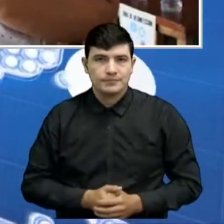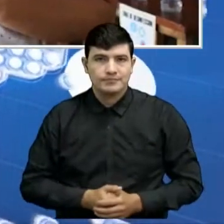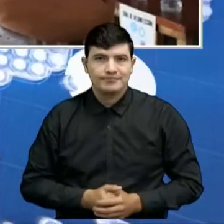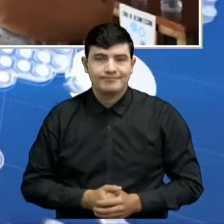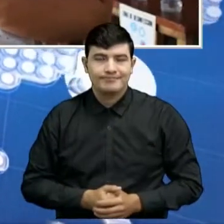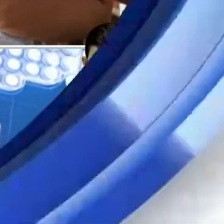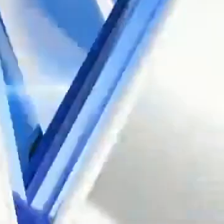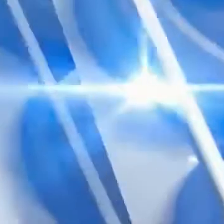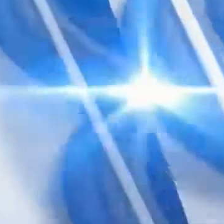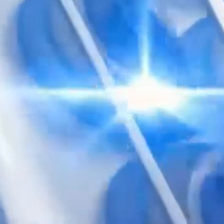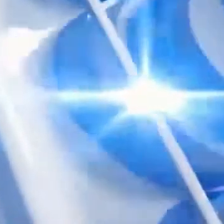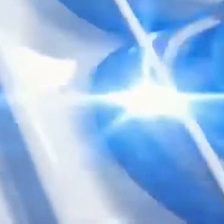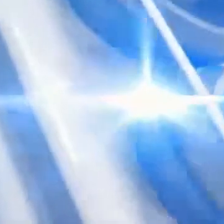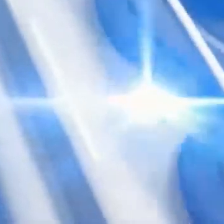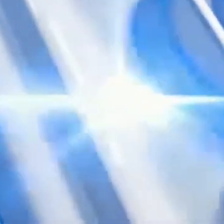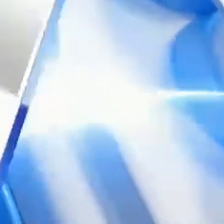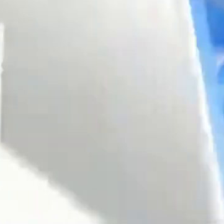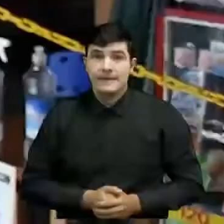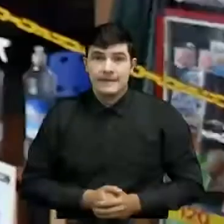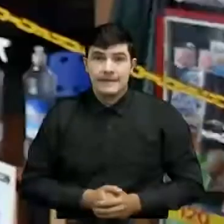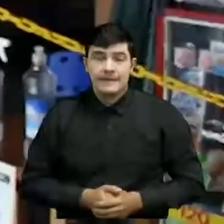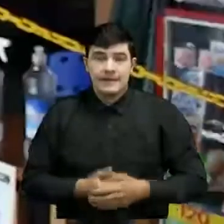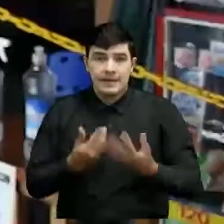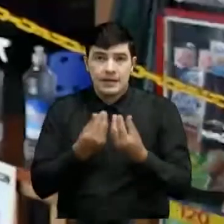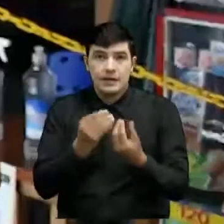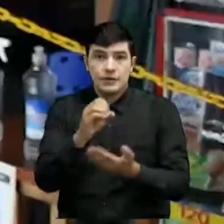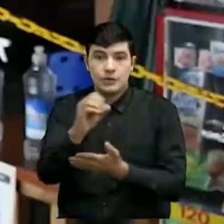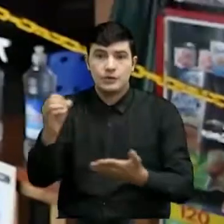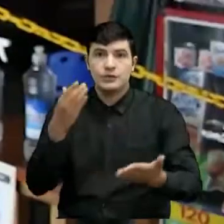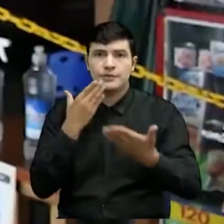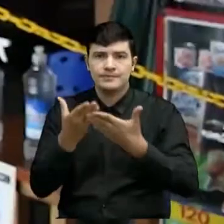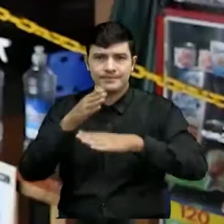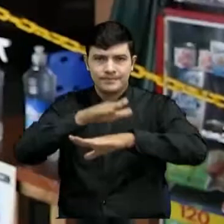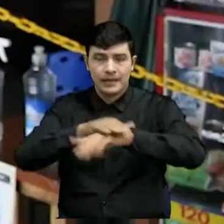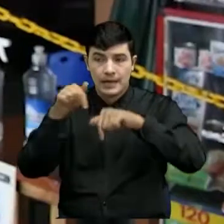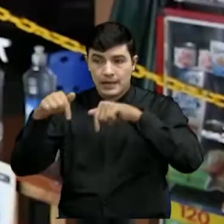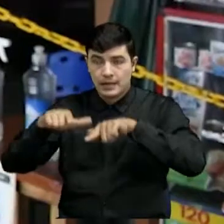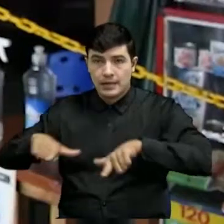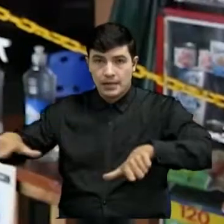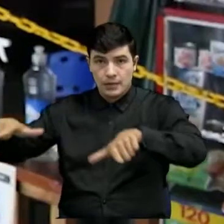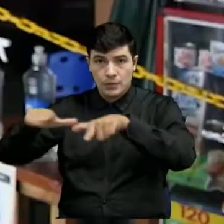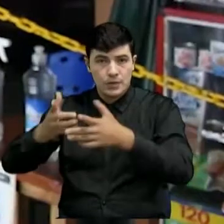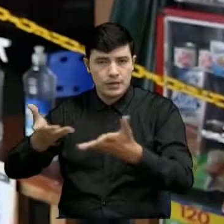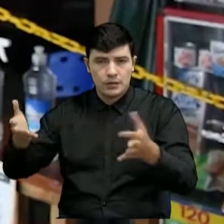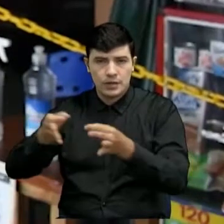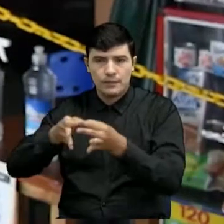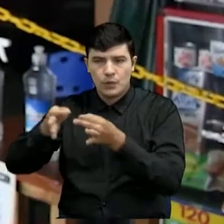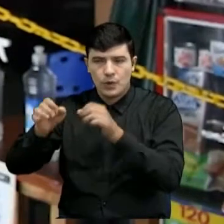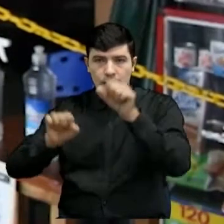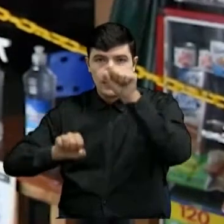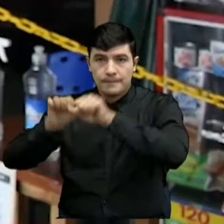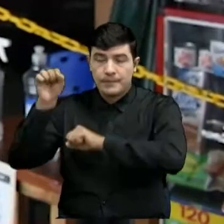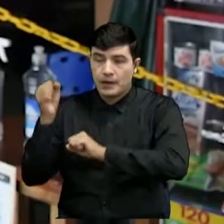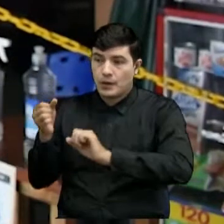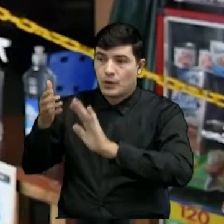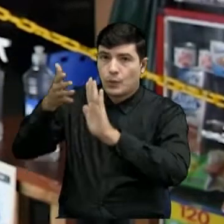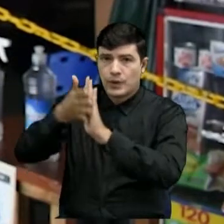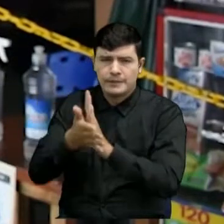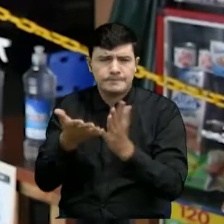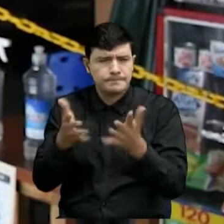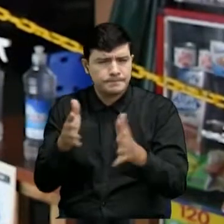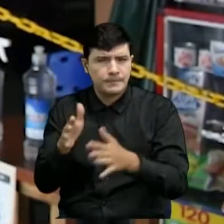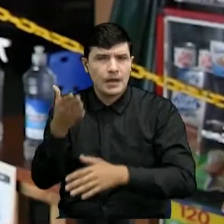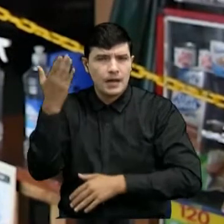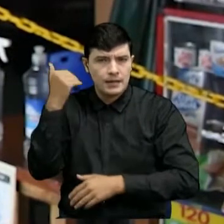Compañeros televidentes, muy buenas tardes. Los saludo a esta hora desde la terminal de transportes del municipio del Socorro para contarles que desde hace aproximadamente